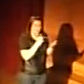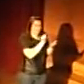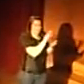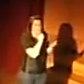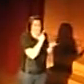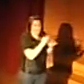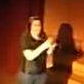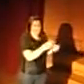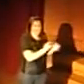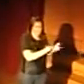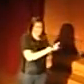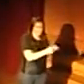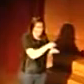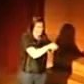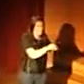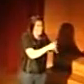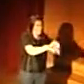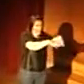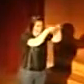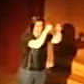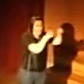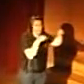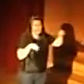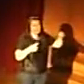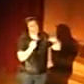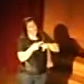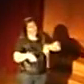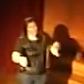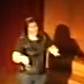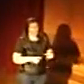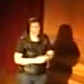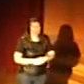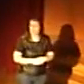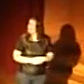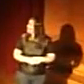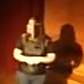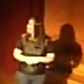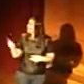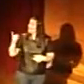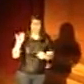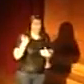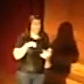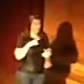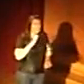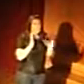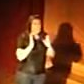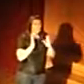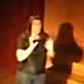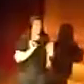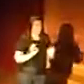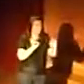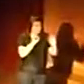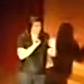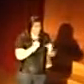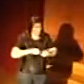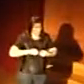monumentales de Pérez vamir bien después de este momento específicamente romántico por decir